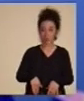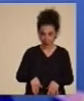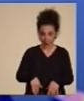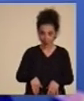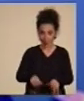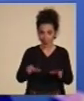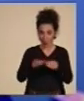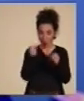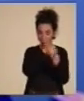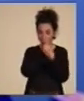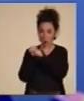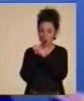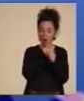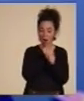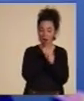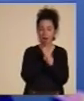Los